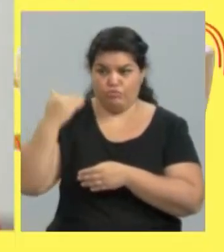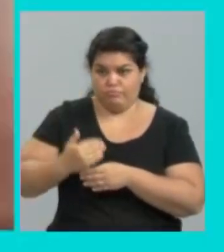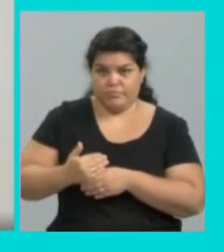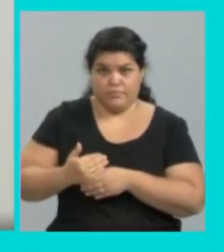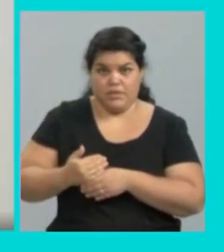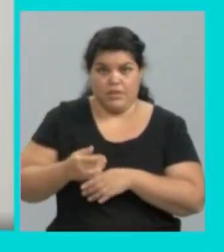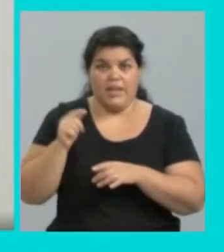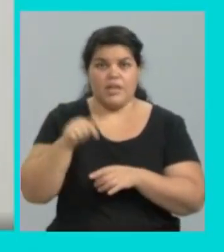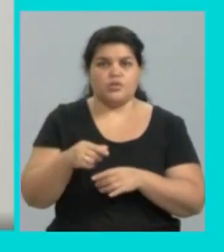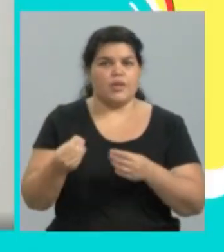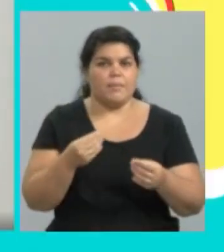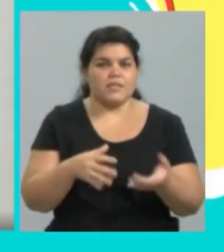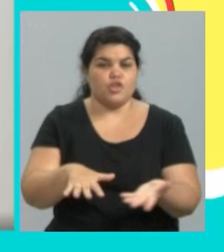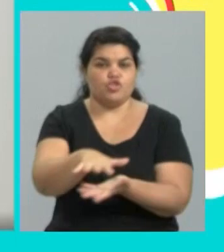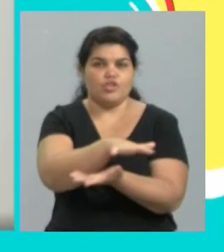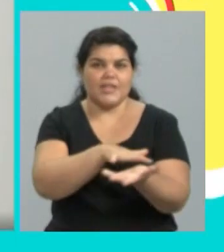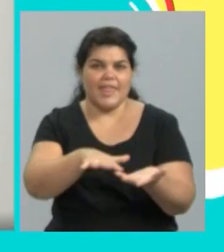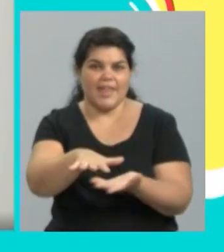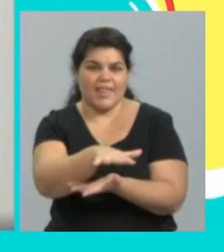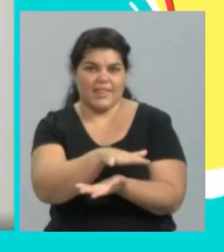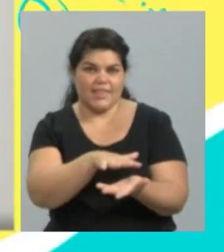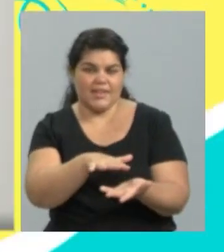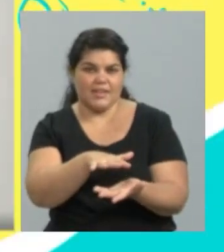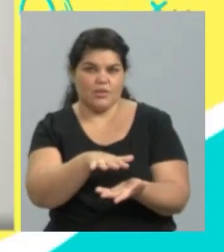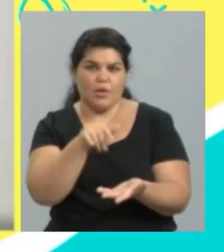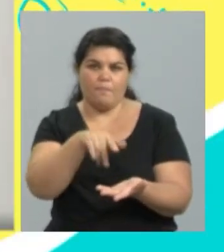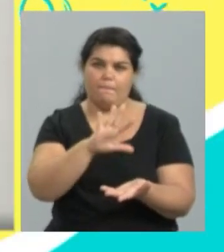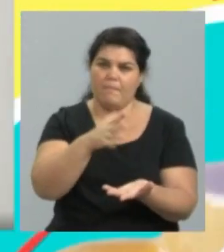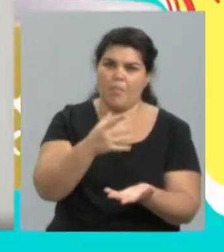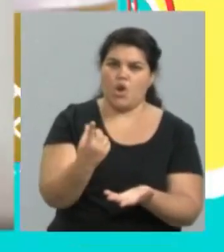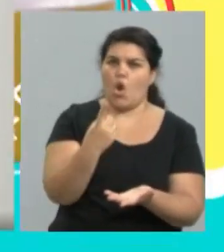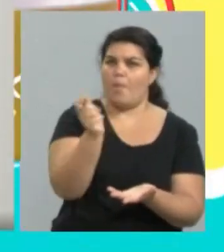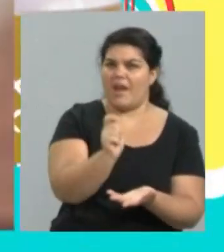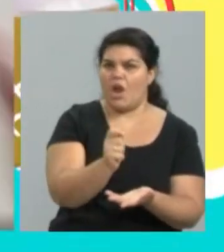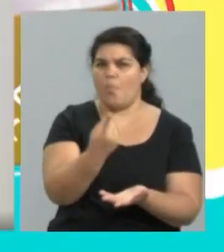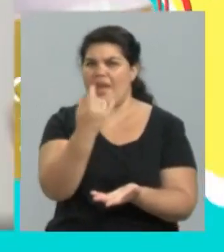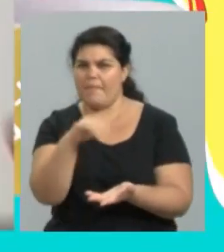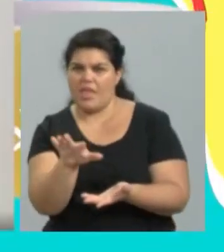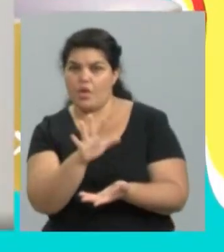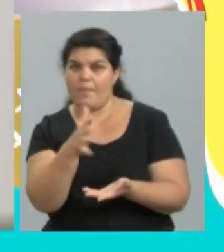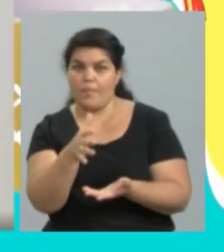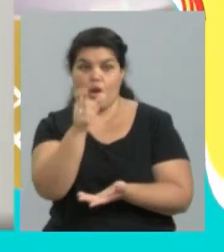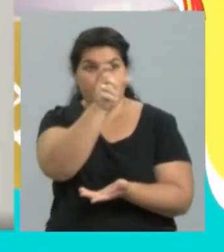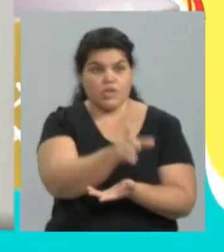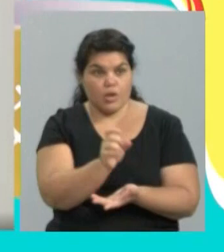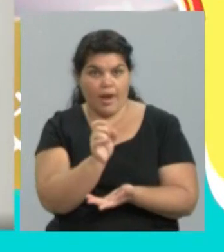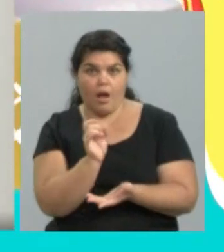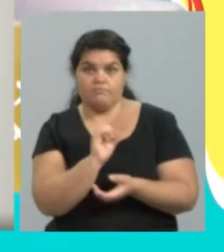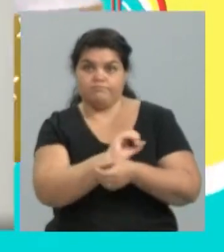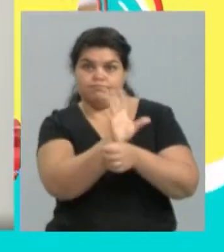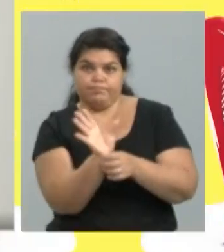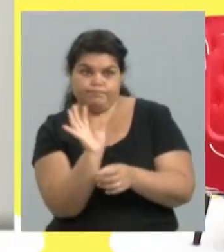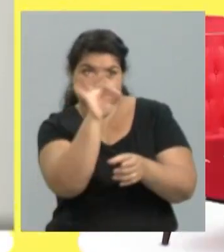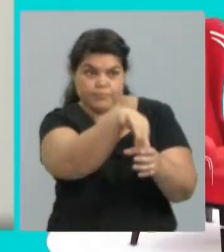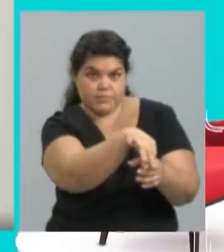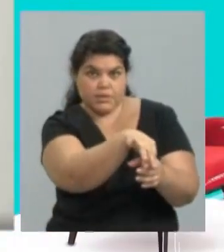una práctica social en donde se acostumbró por un mes y medio, escrachar a las personas que se contagiaban